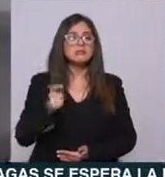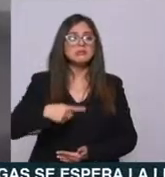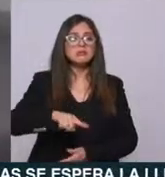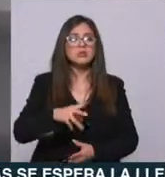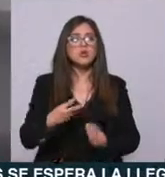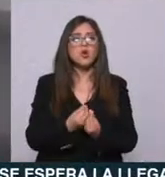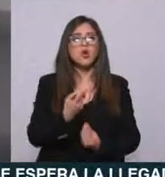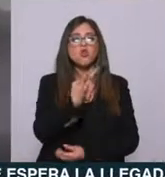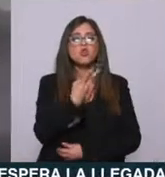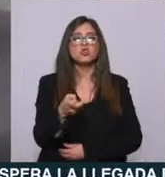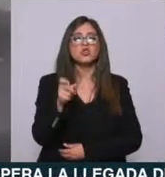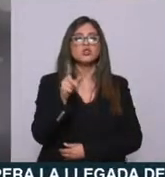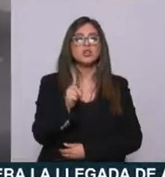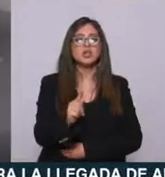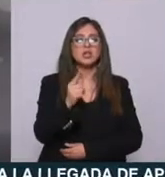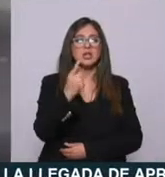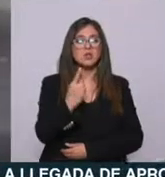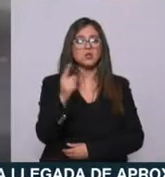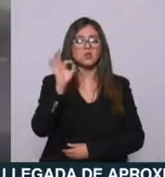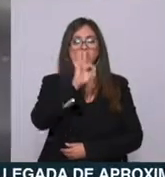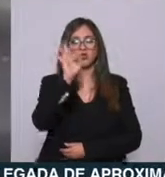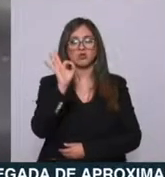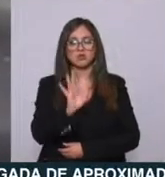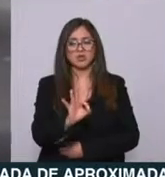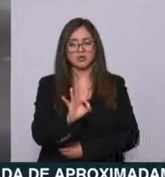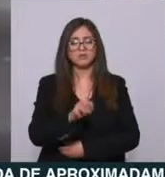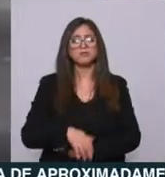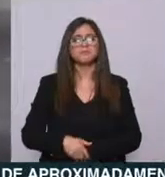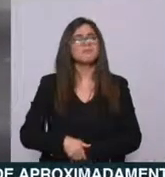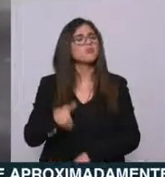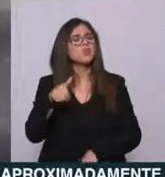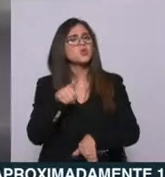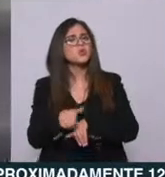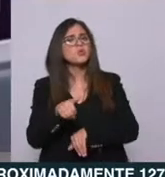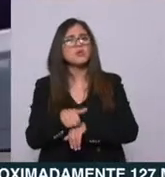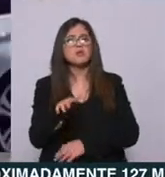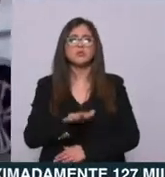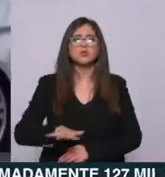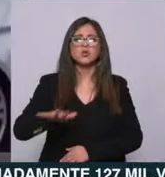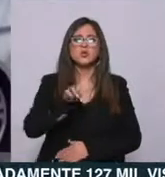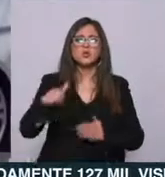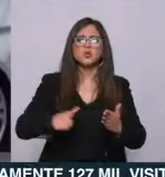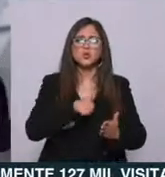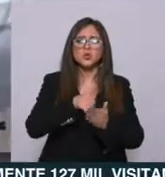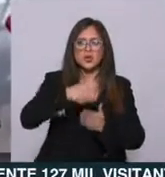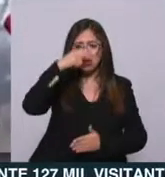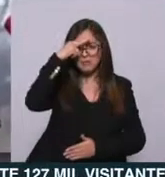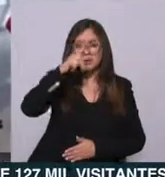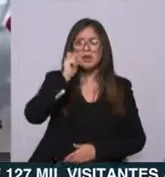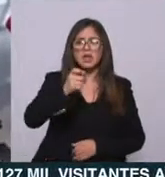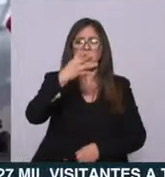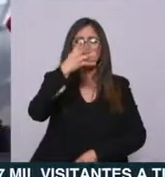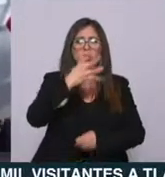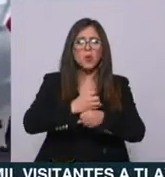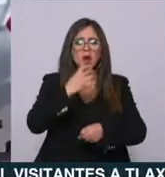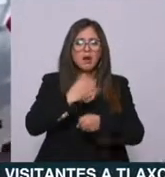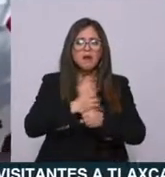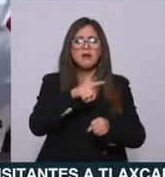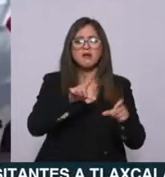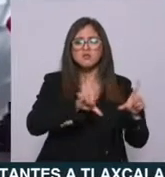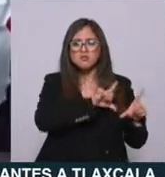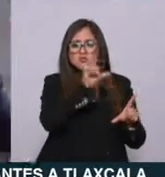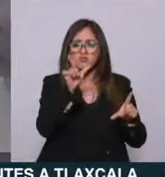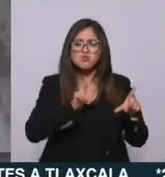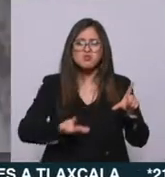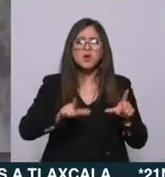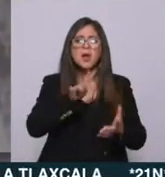de 271%, cifras que ubican a la capital del país como la cuarta entidad a nivel nacional con los